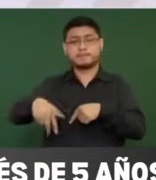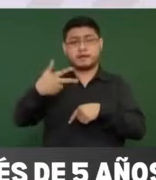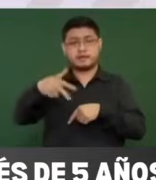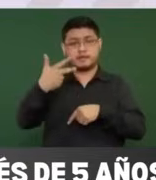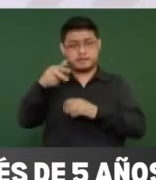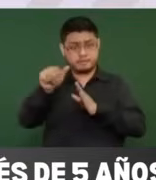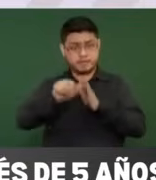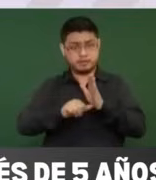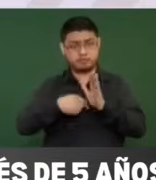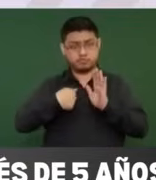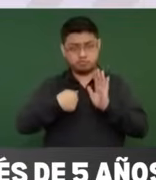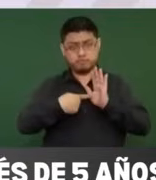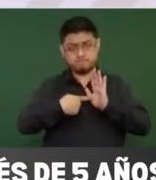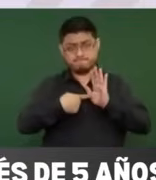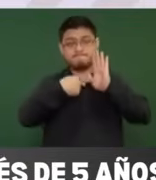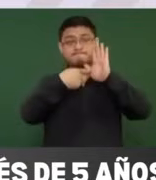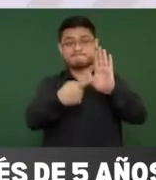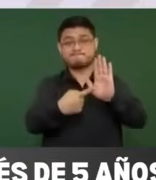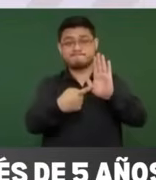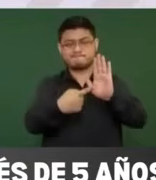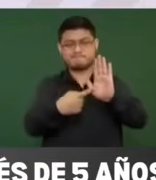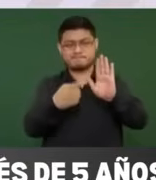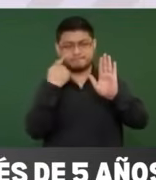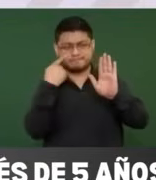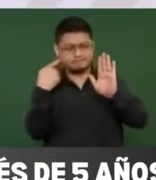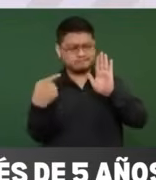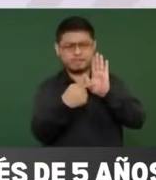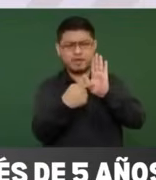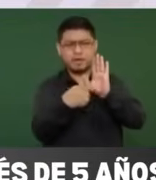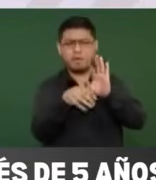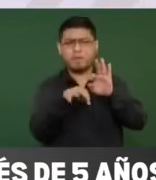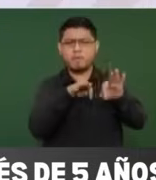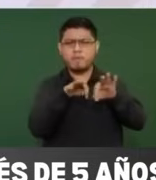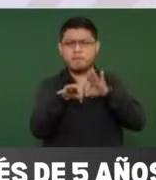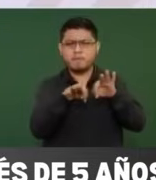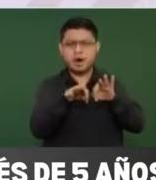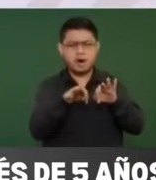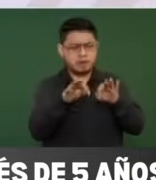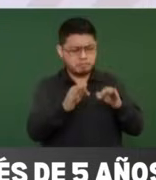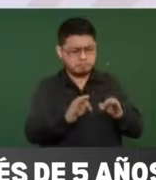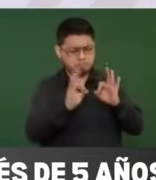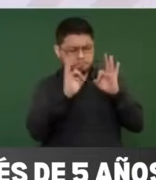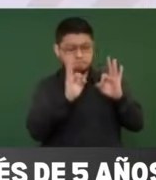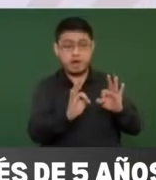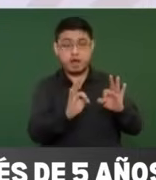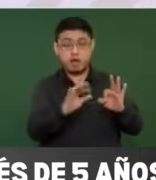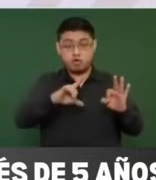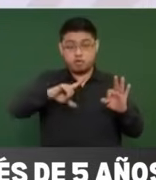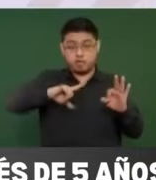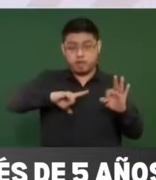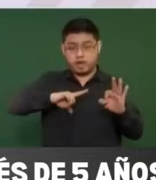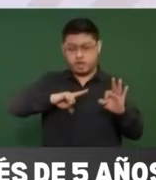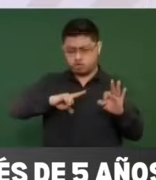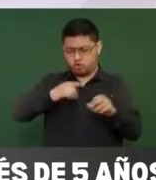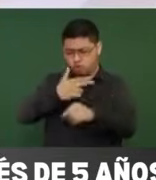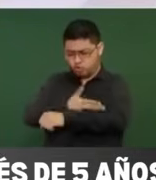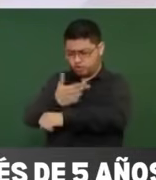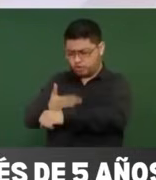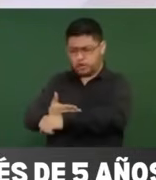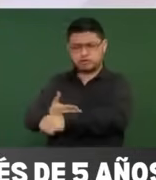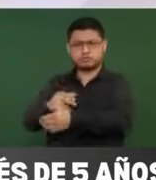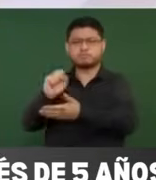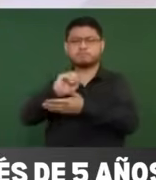Puedo demostrar que con un pueblo digno y trabajador y con un gobierno honesto y